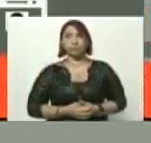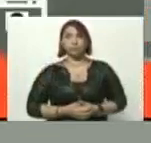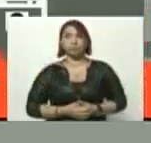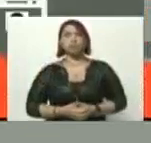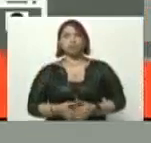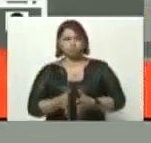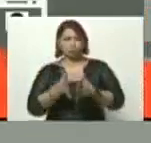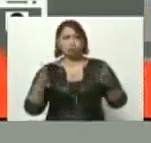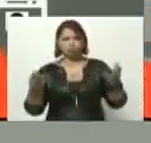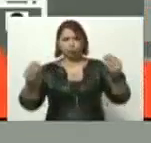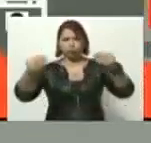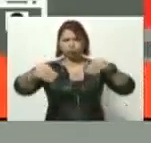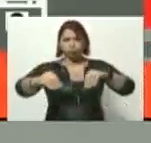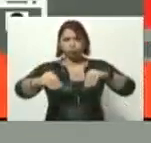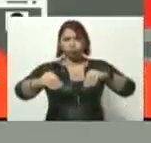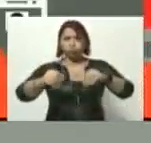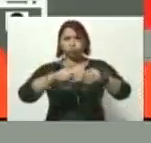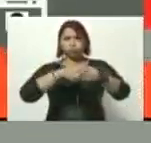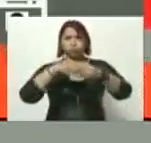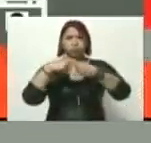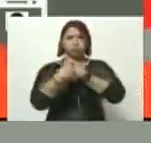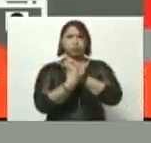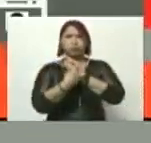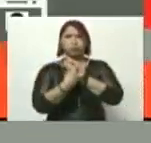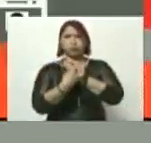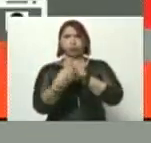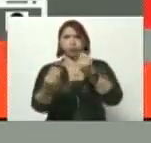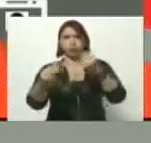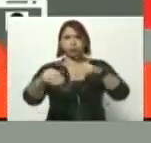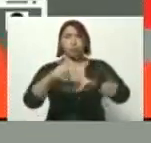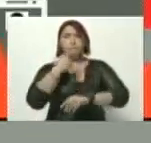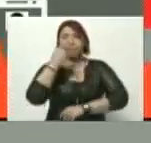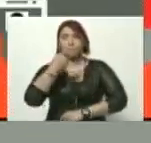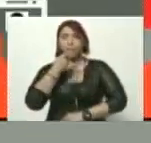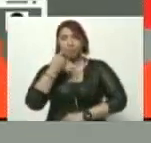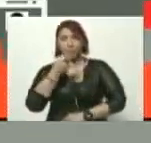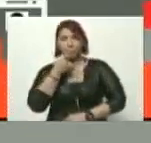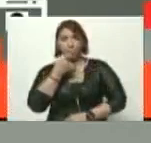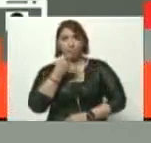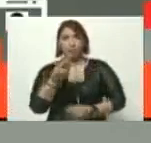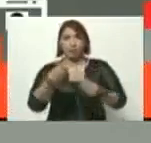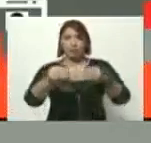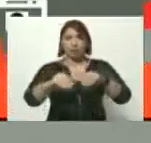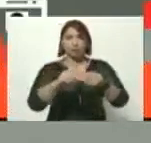alianza del gran polo patriótico, alianza política, alianza